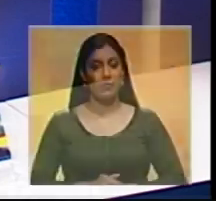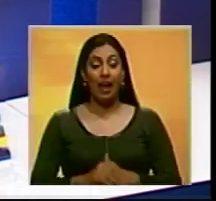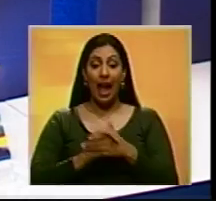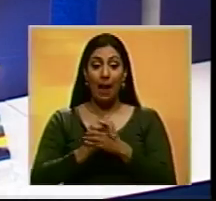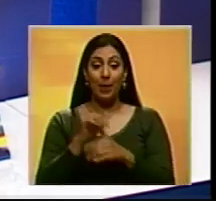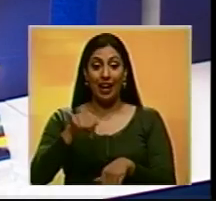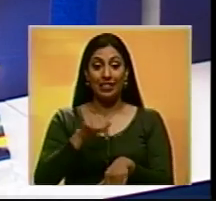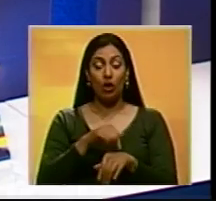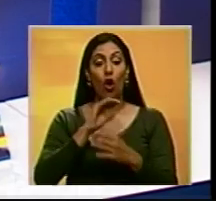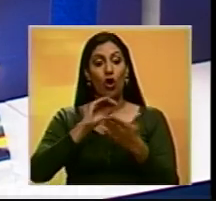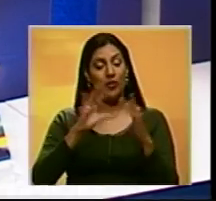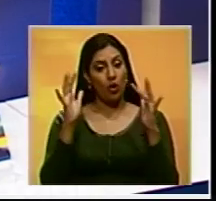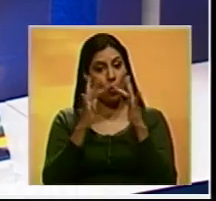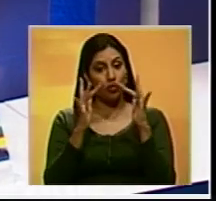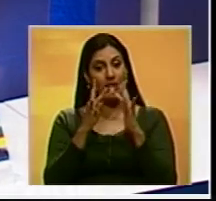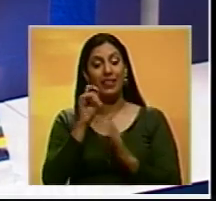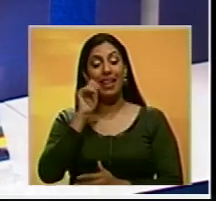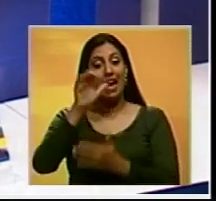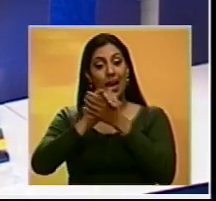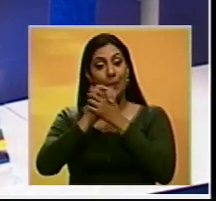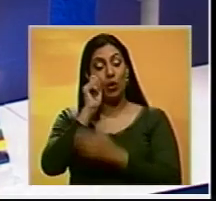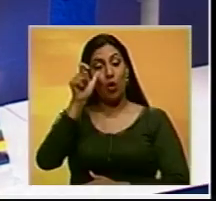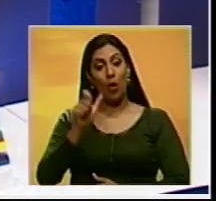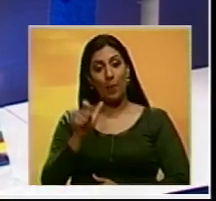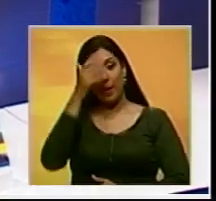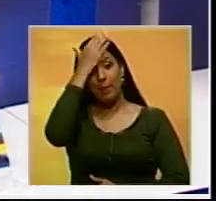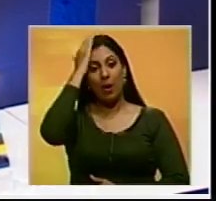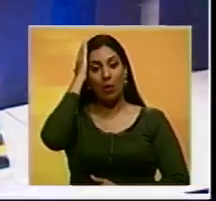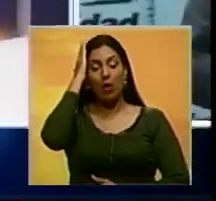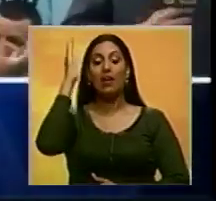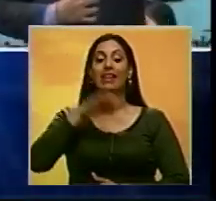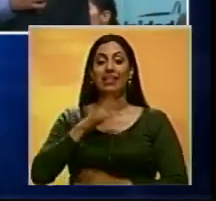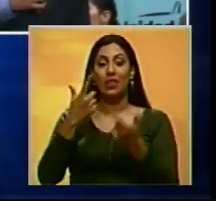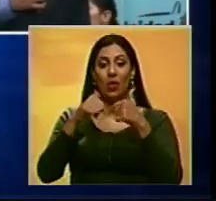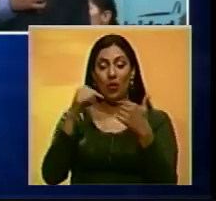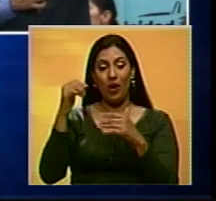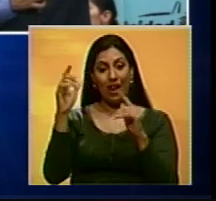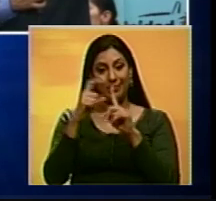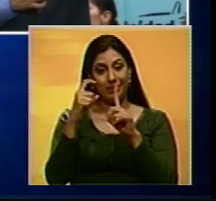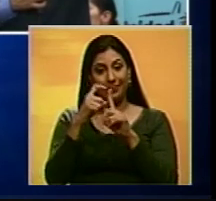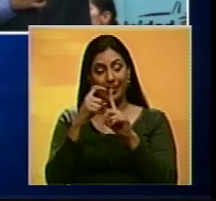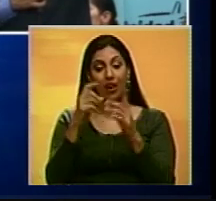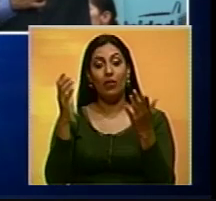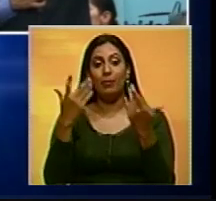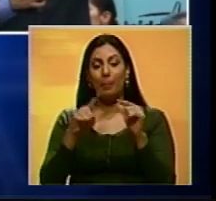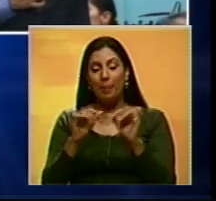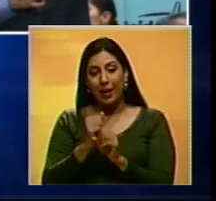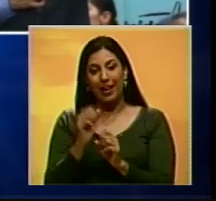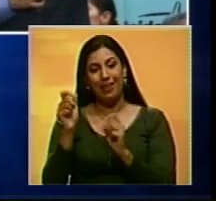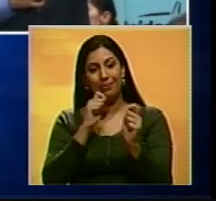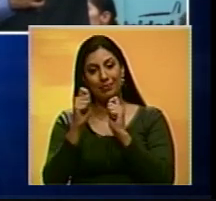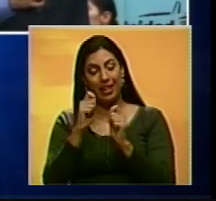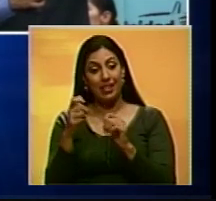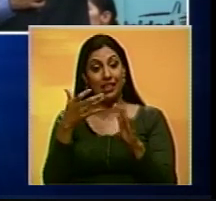Amigos, y a esta hora vamos a hacer un contacto con nuestro compañero Manuel Covela, quien se encuentra en la sede de Acción Democrática, donde se espera una